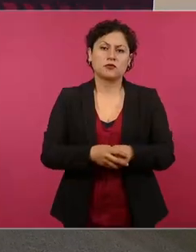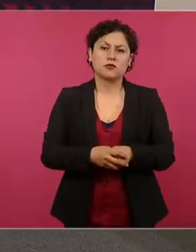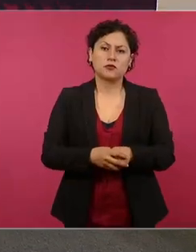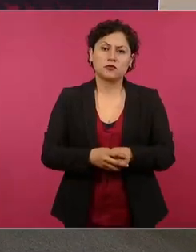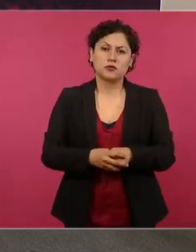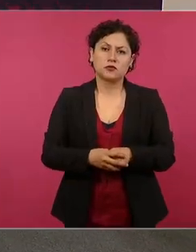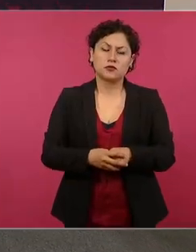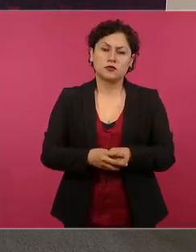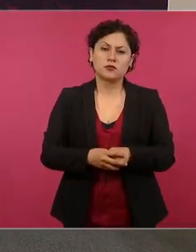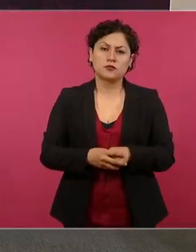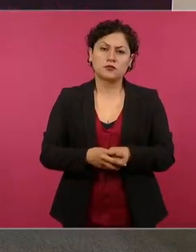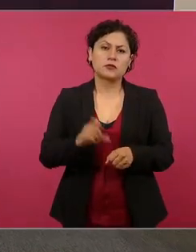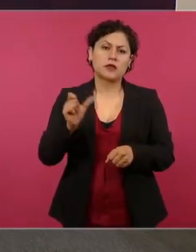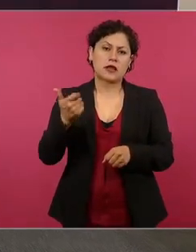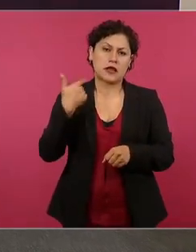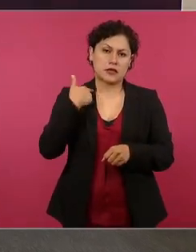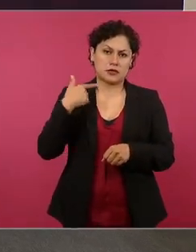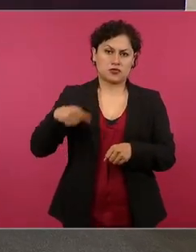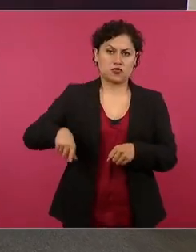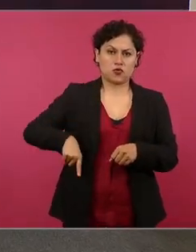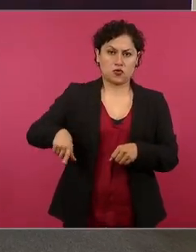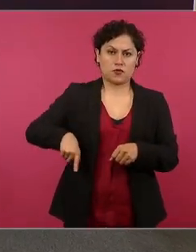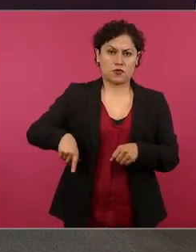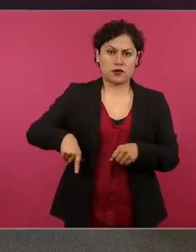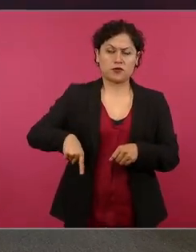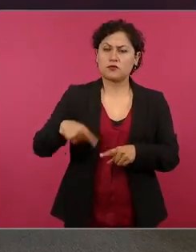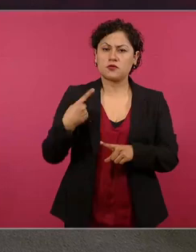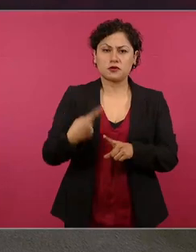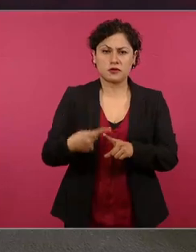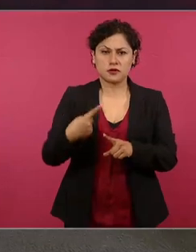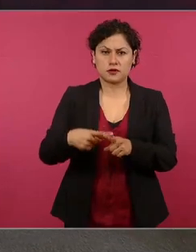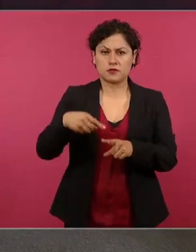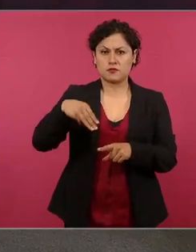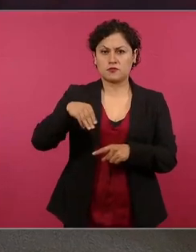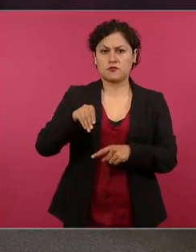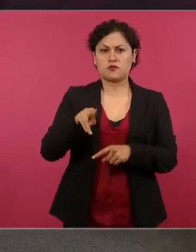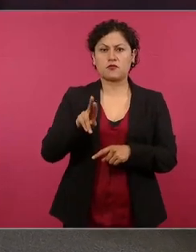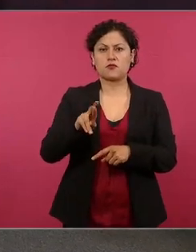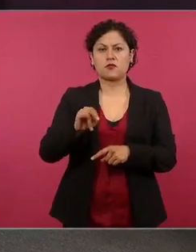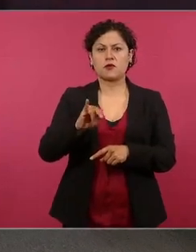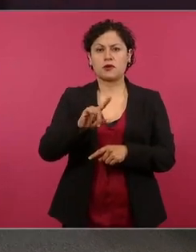del gobierno anterior, de Murillo Cara,